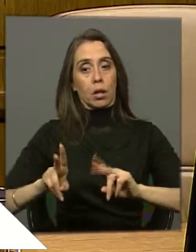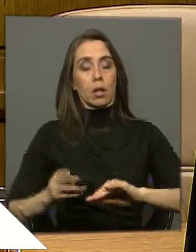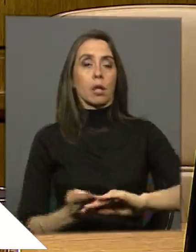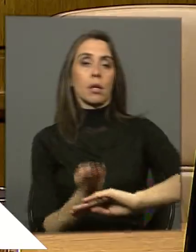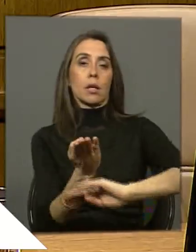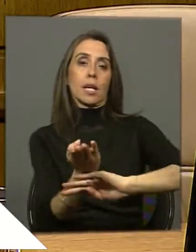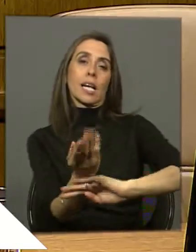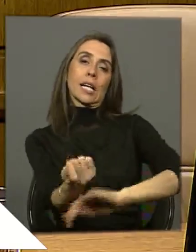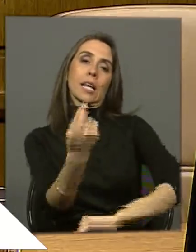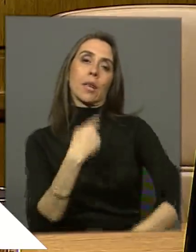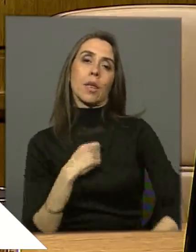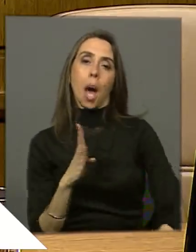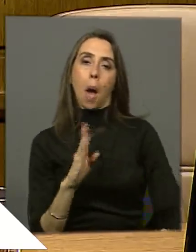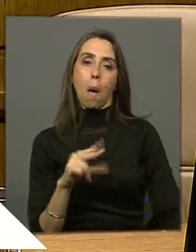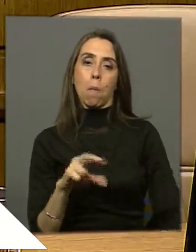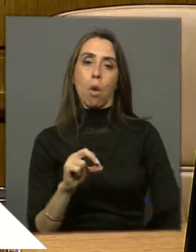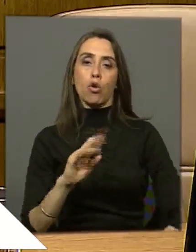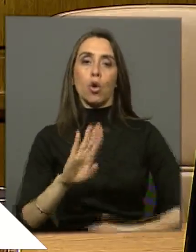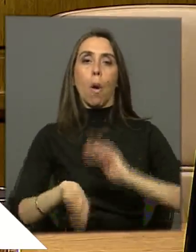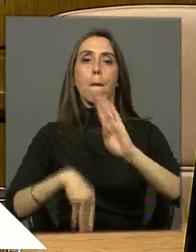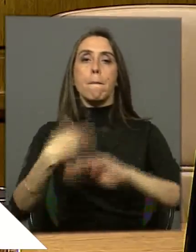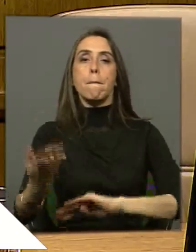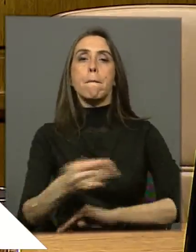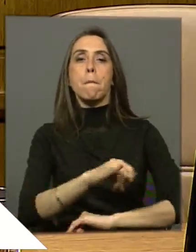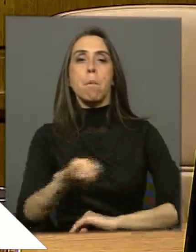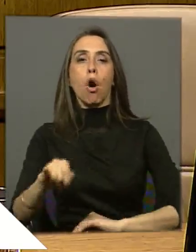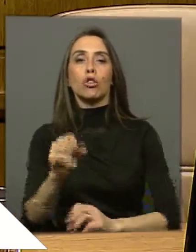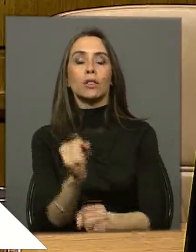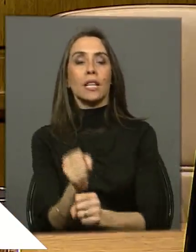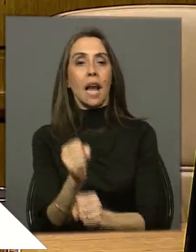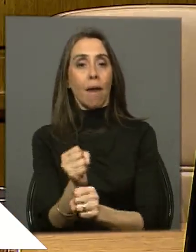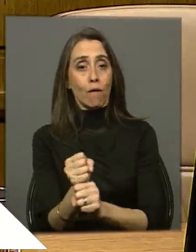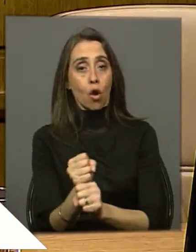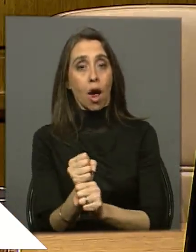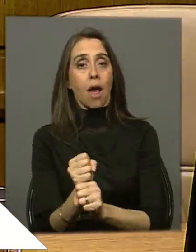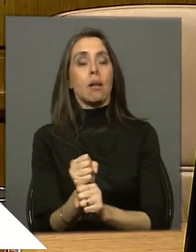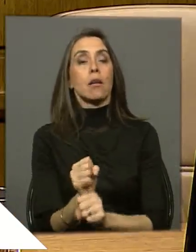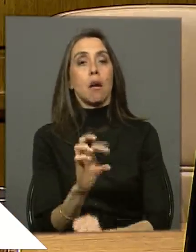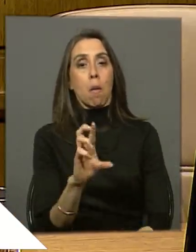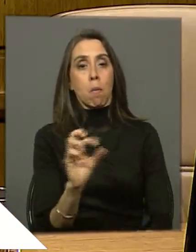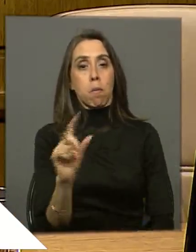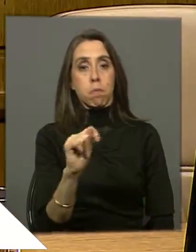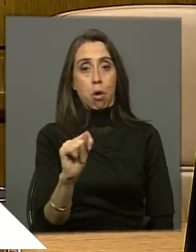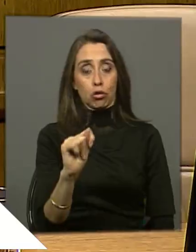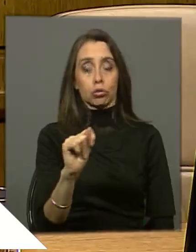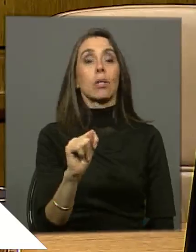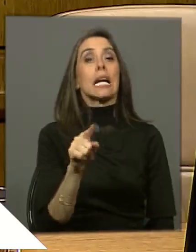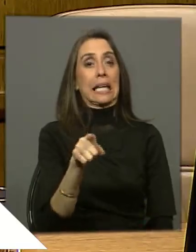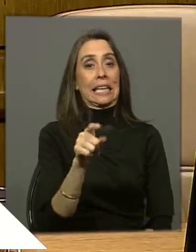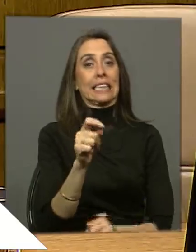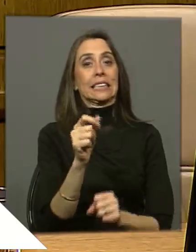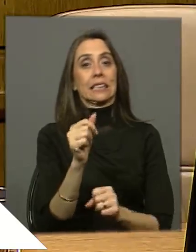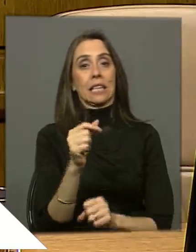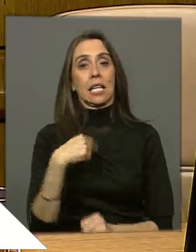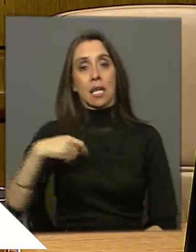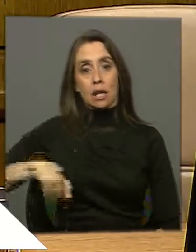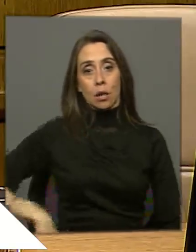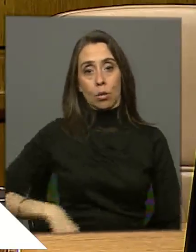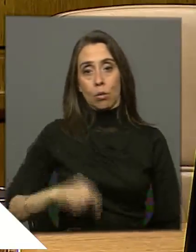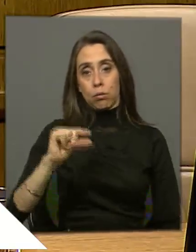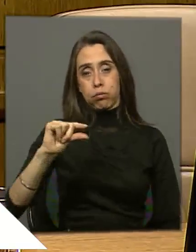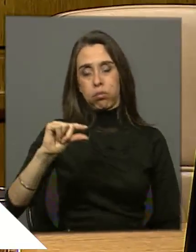al bono post laboral, que es un bono que efectivamente mejora las pensiones de manera